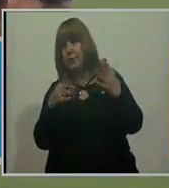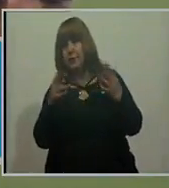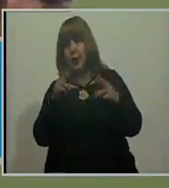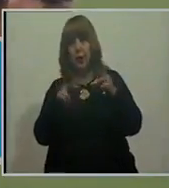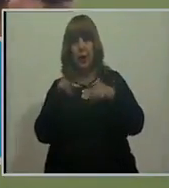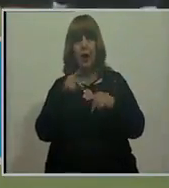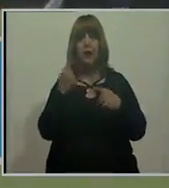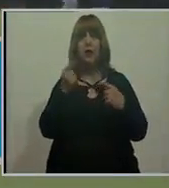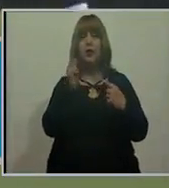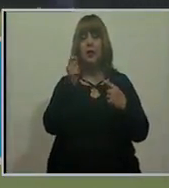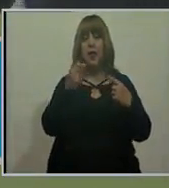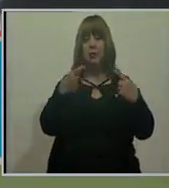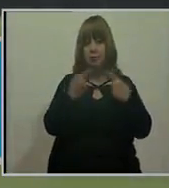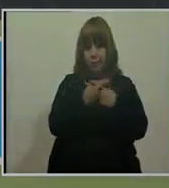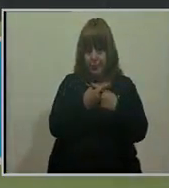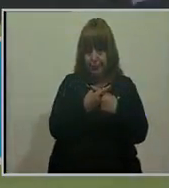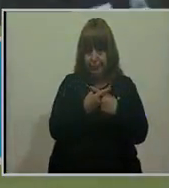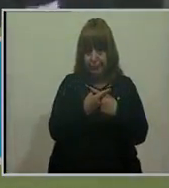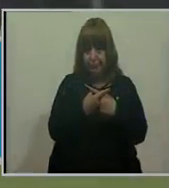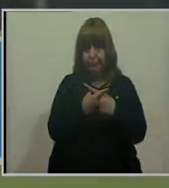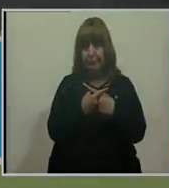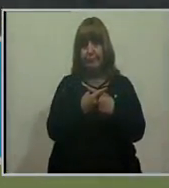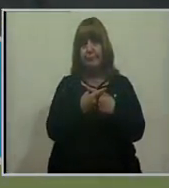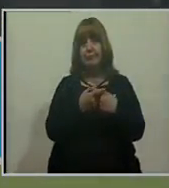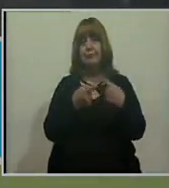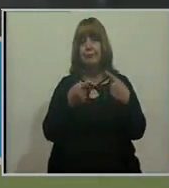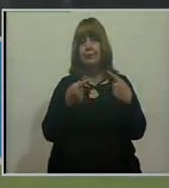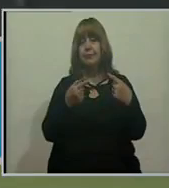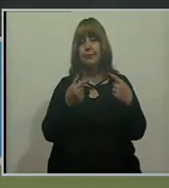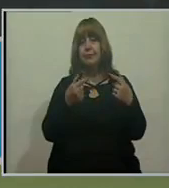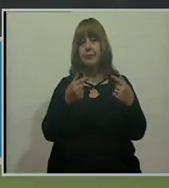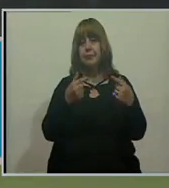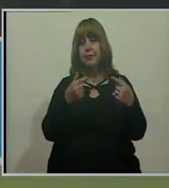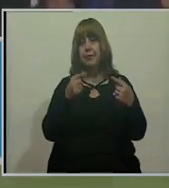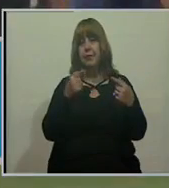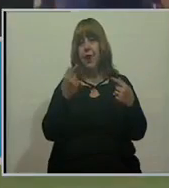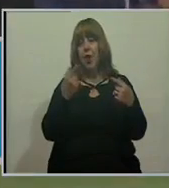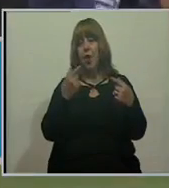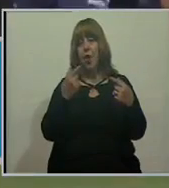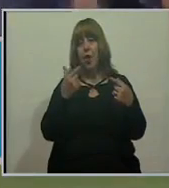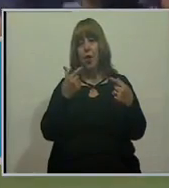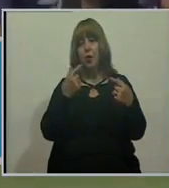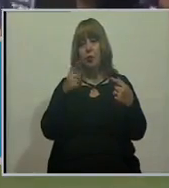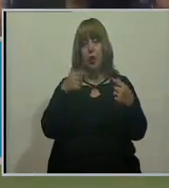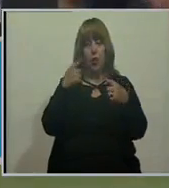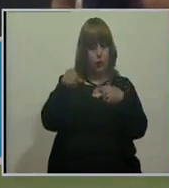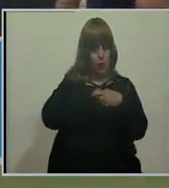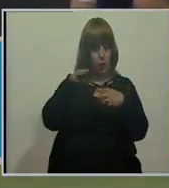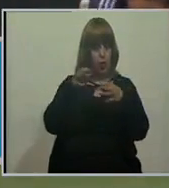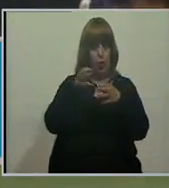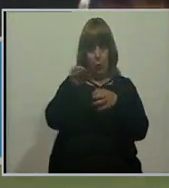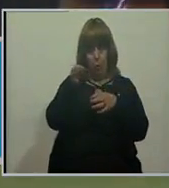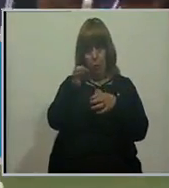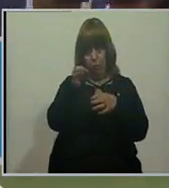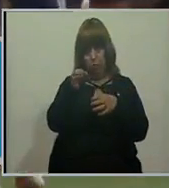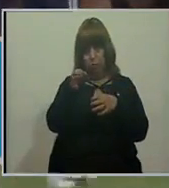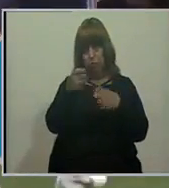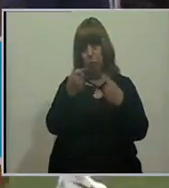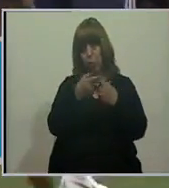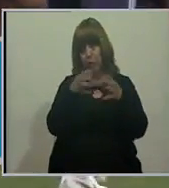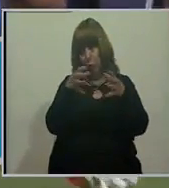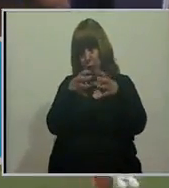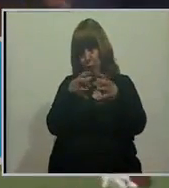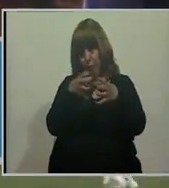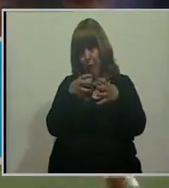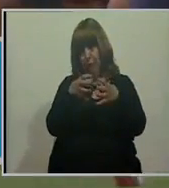selección argentina. ¿Y por qué no? Yo entiendo que Sacachispa sería mejor rival, por ejemplo, que San Marino. Sí, ¿no? Que esto lo digo